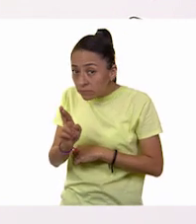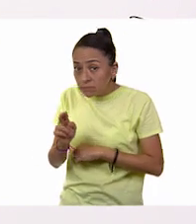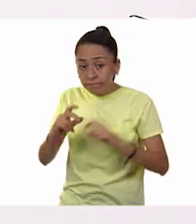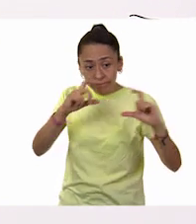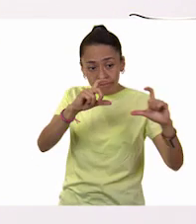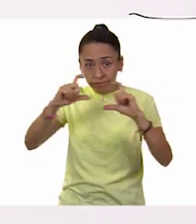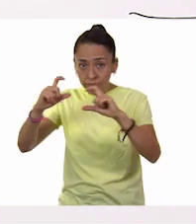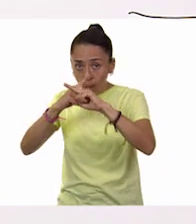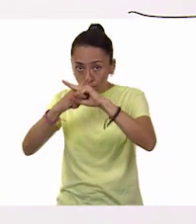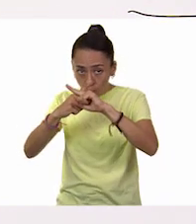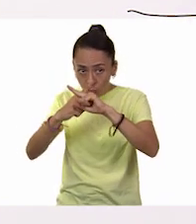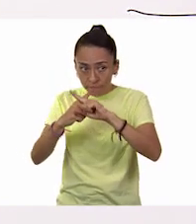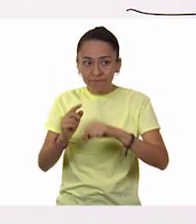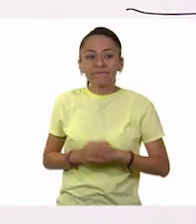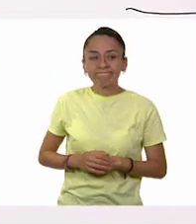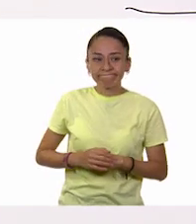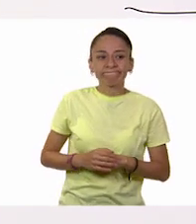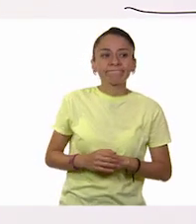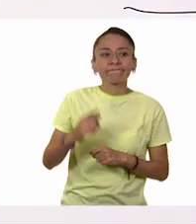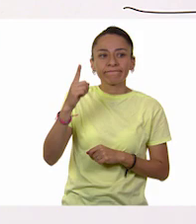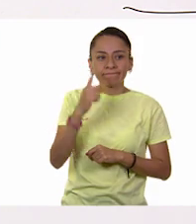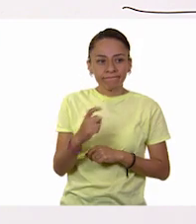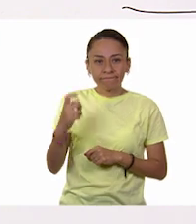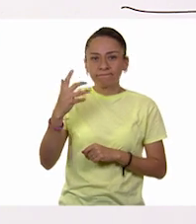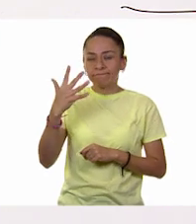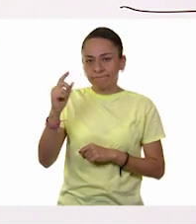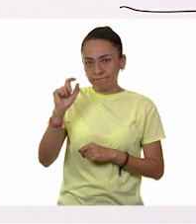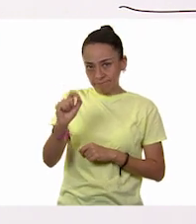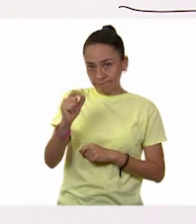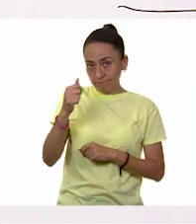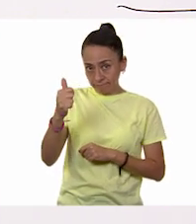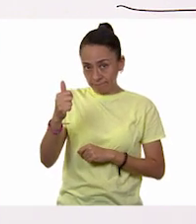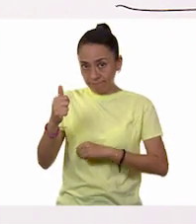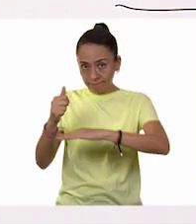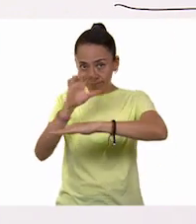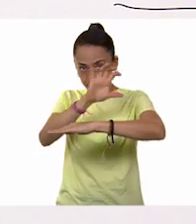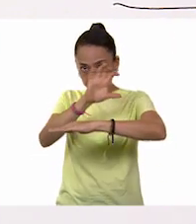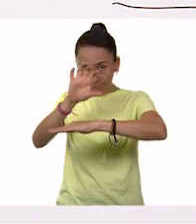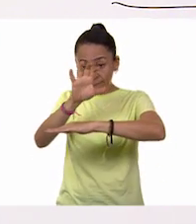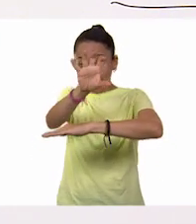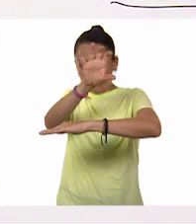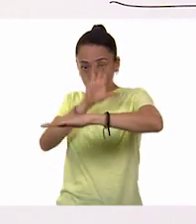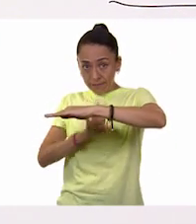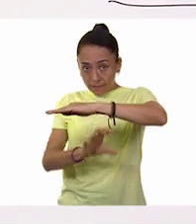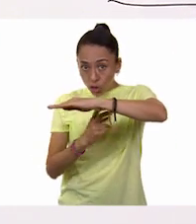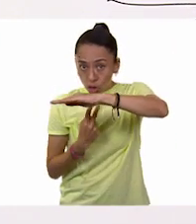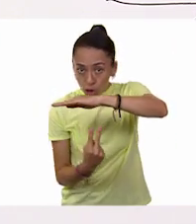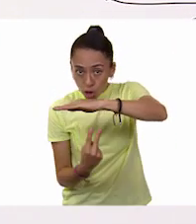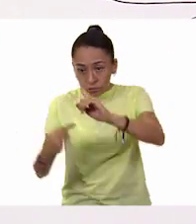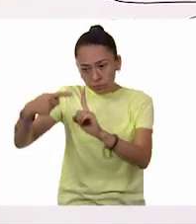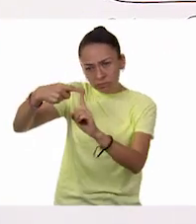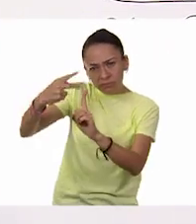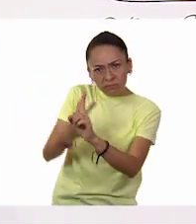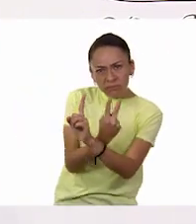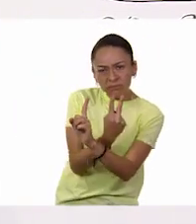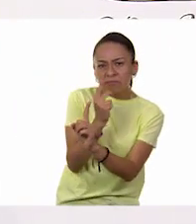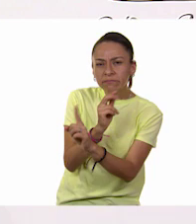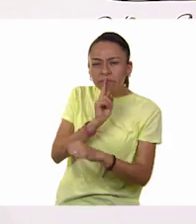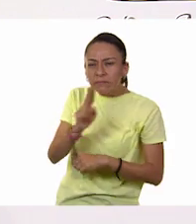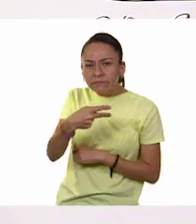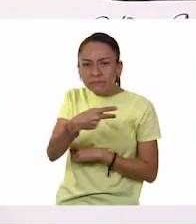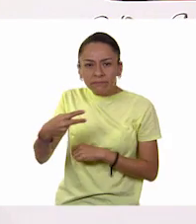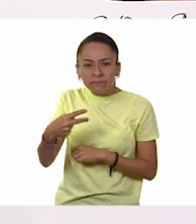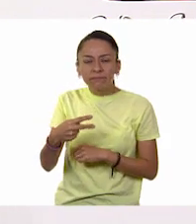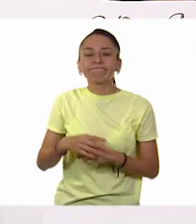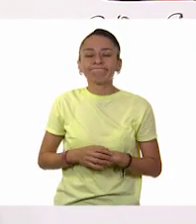dividir entre 2. Y entonces al hacer la división entre 2, nos da un total de